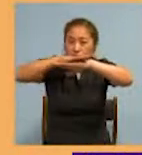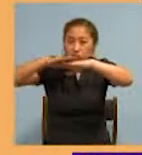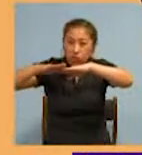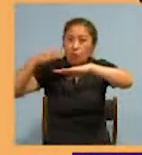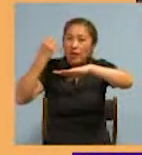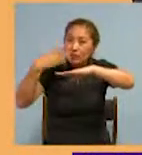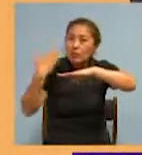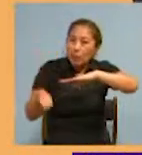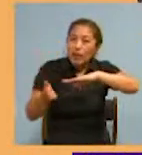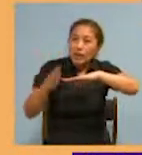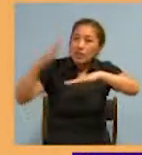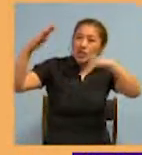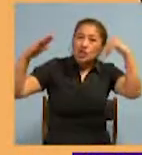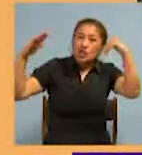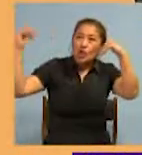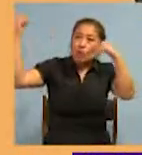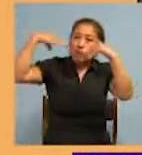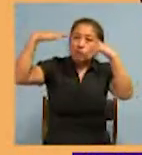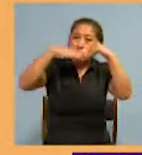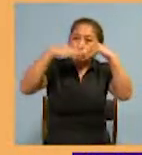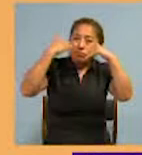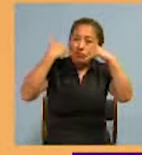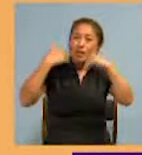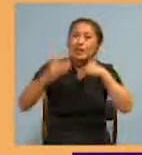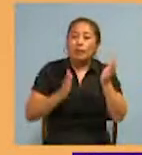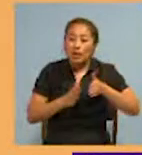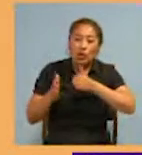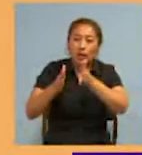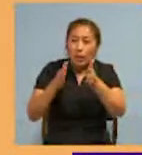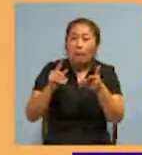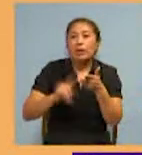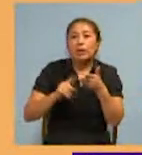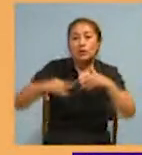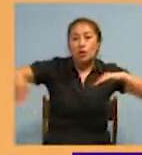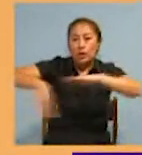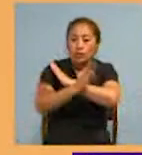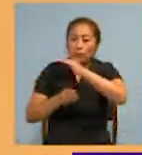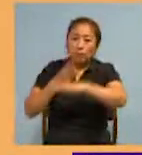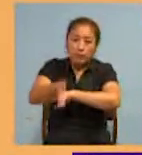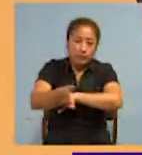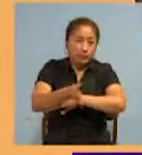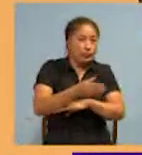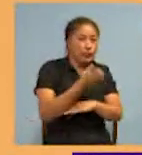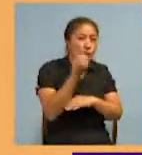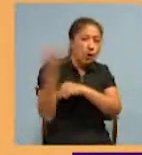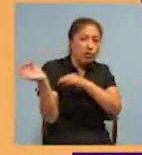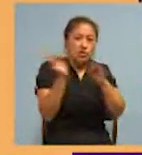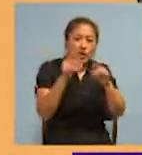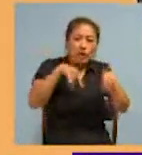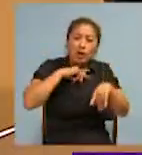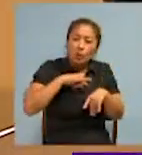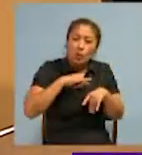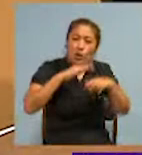de los paneles solares como así también todo lo que es la caminería y las rutas de acceso cuántos paneles ya han llegado a la provincia